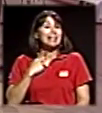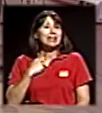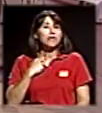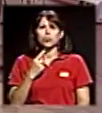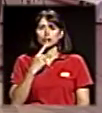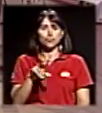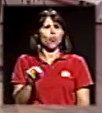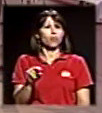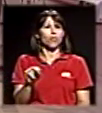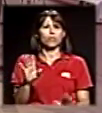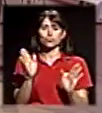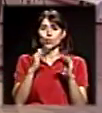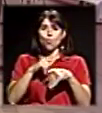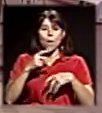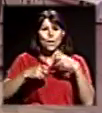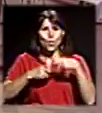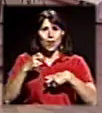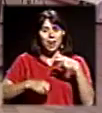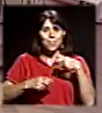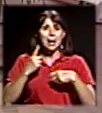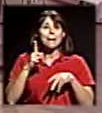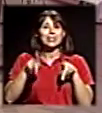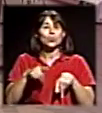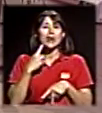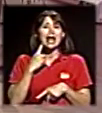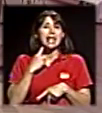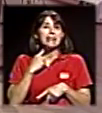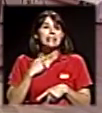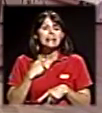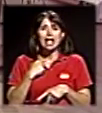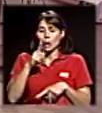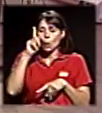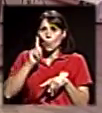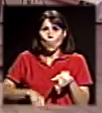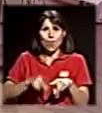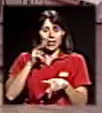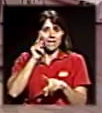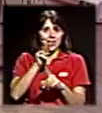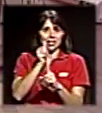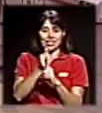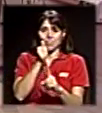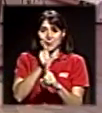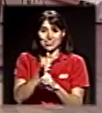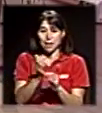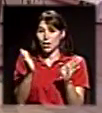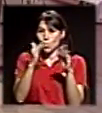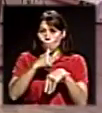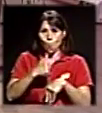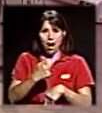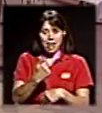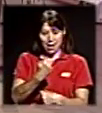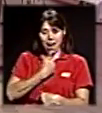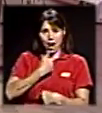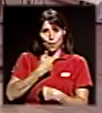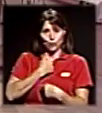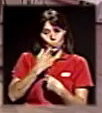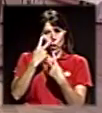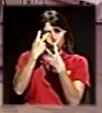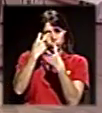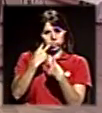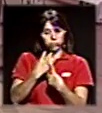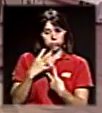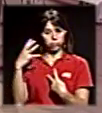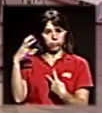problema no se puede ver a sí mismo llega un punto en que no tiene autoobservación y empieza